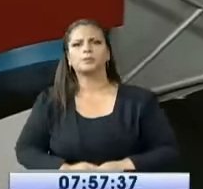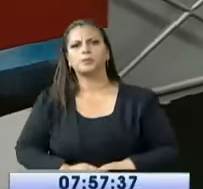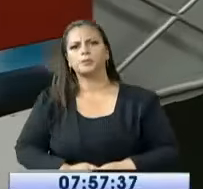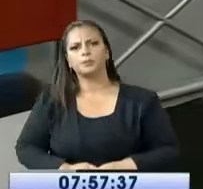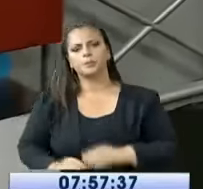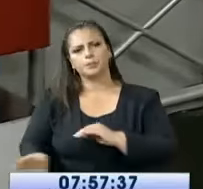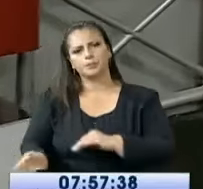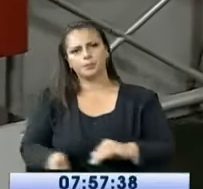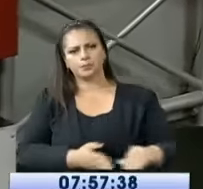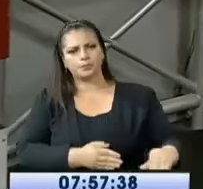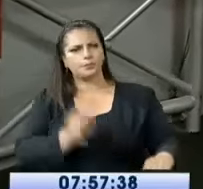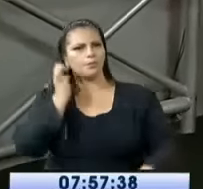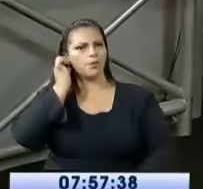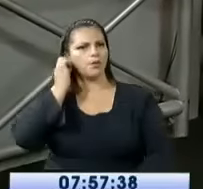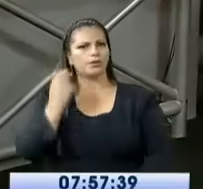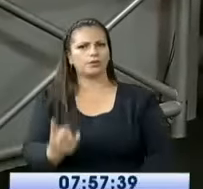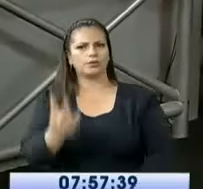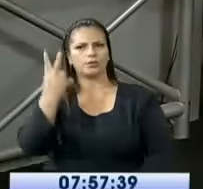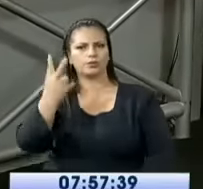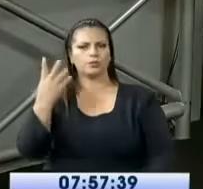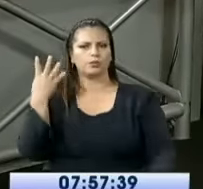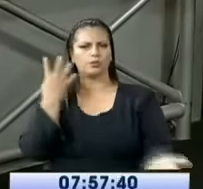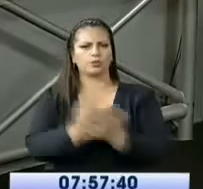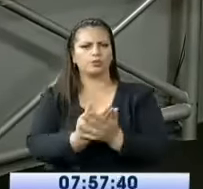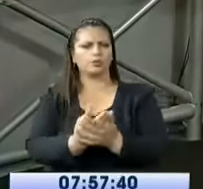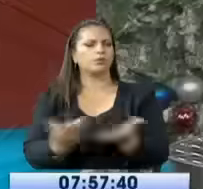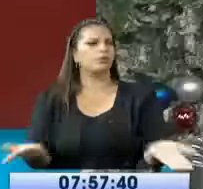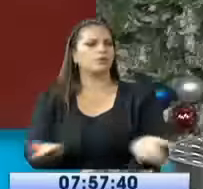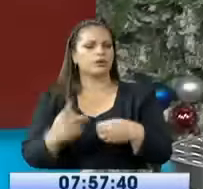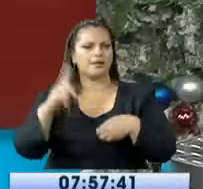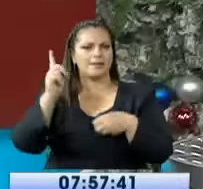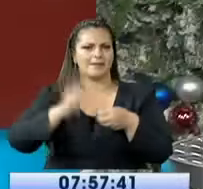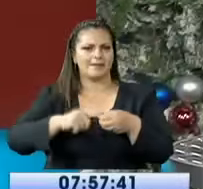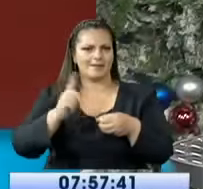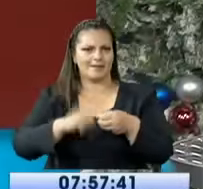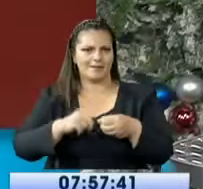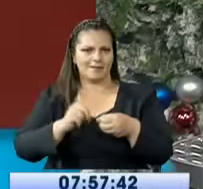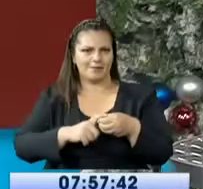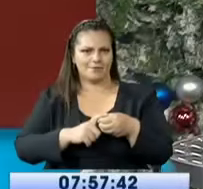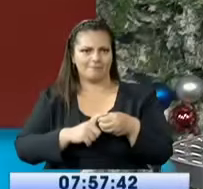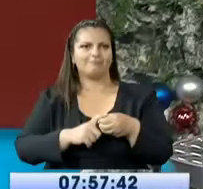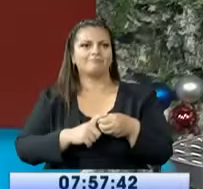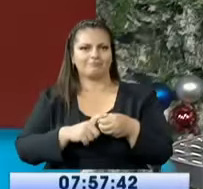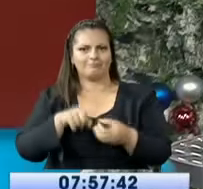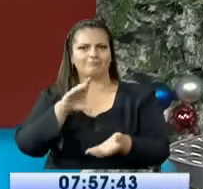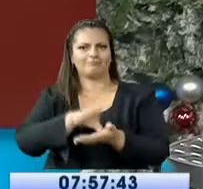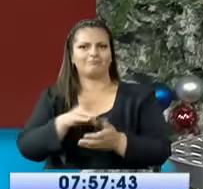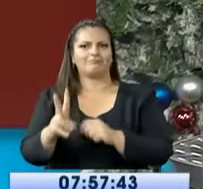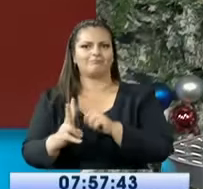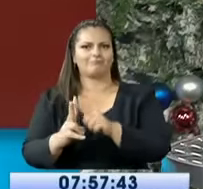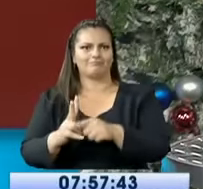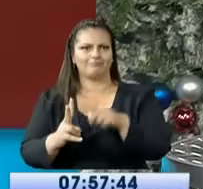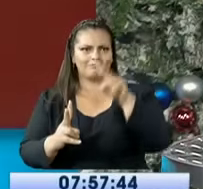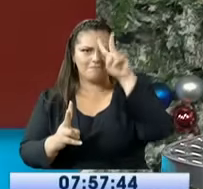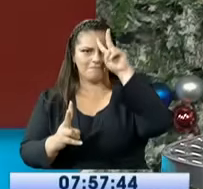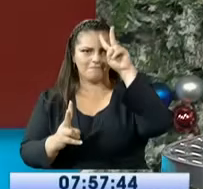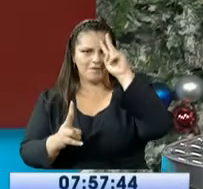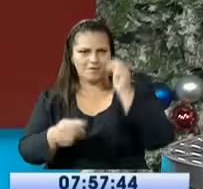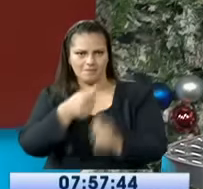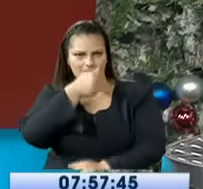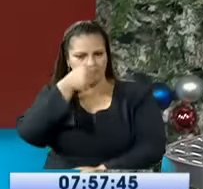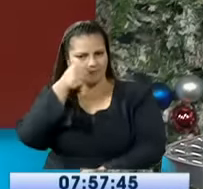Dos mujeres quedaron detenidas en el centro de Quito cuando intentaban comercializar dosis de estupefacientes, según el reporte del operativo